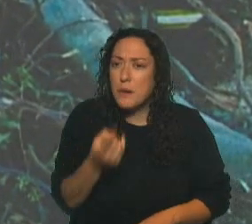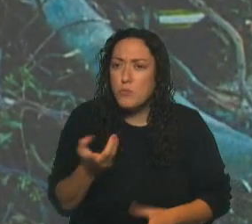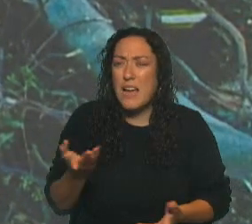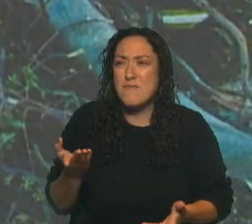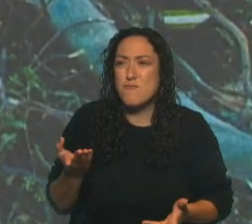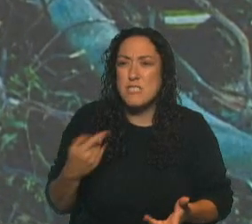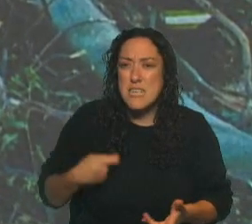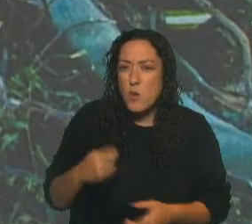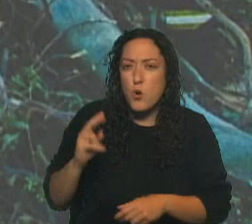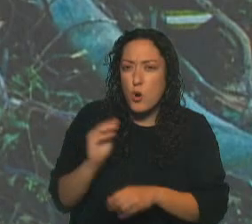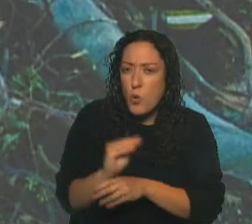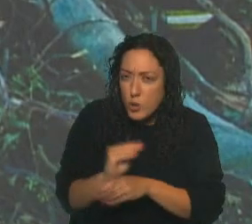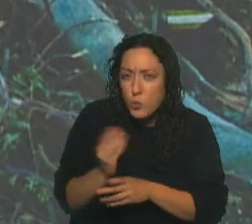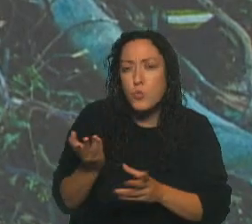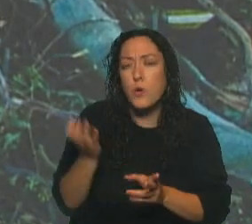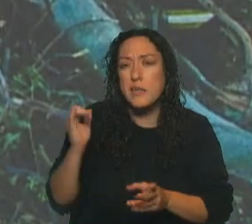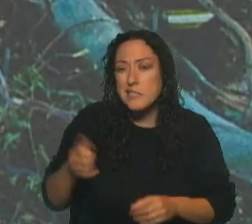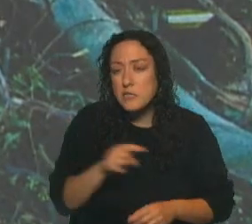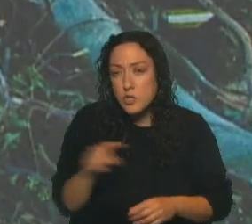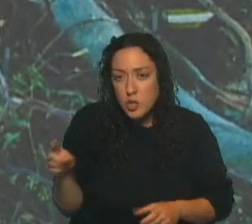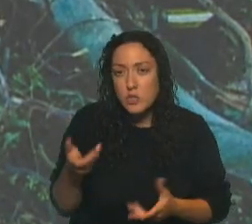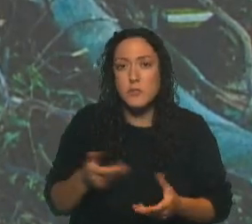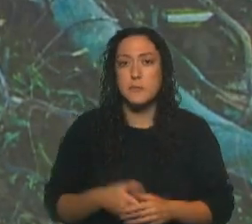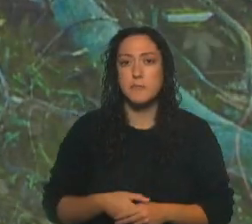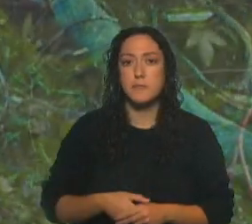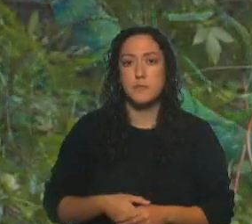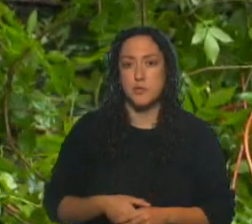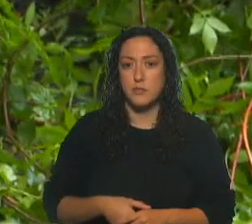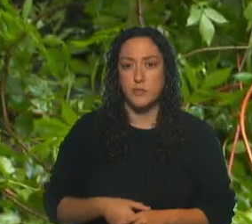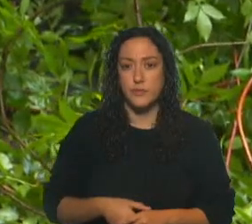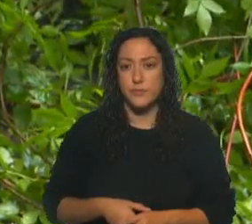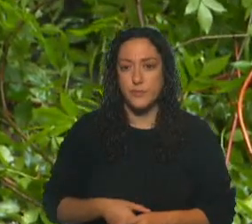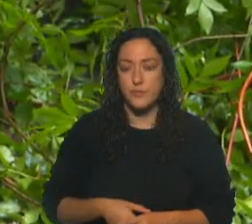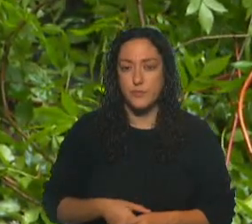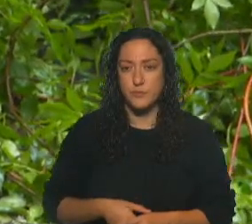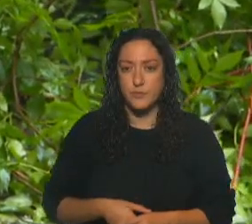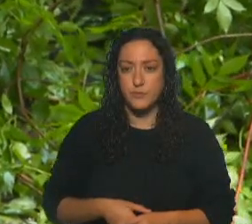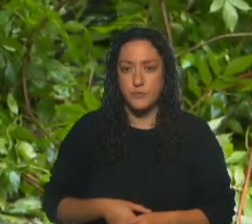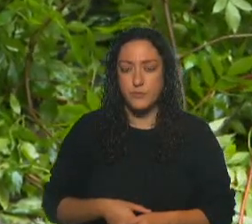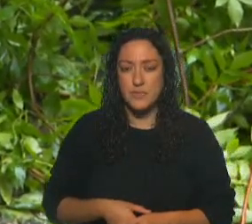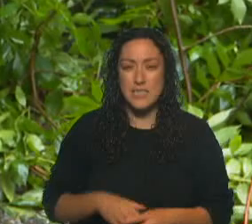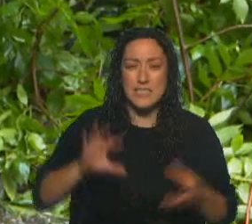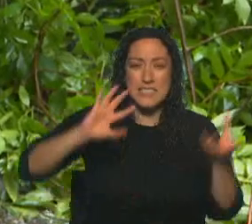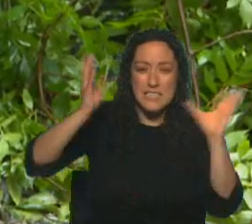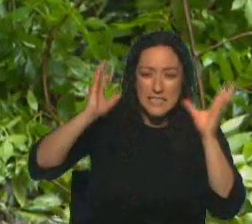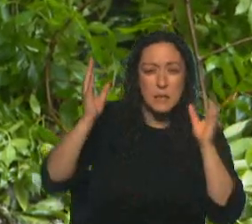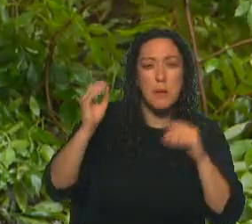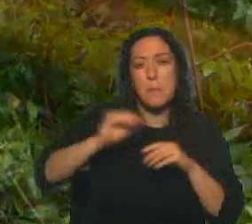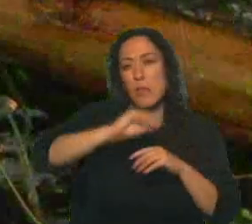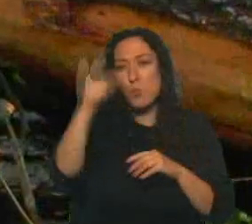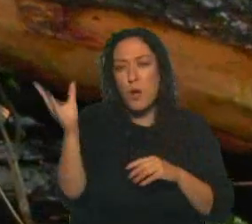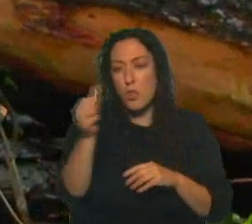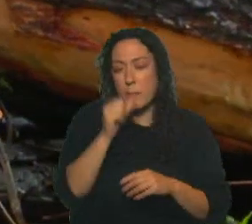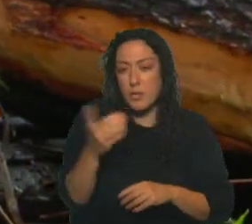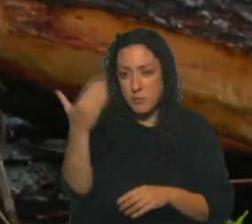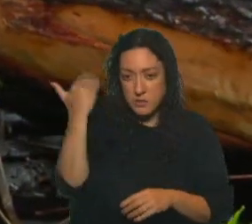tienen u ofrecen en este tipo o ante este tipo de fenómenos. Tras la furia del temporal de la madrugada del pasado domingo,